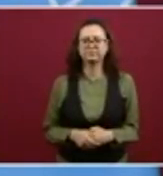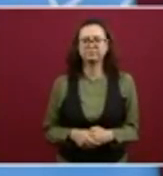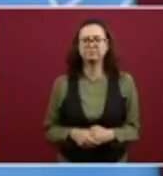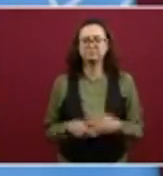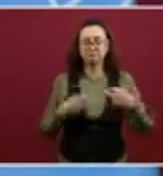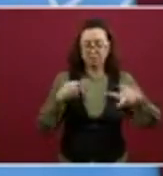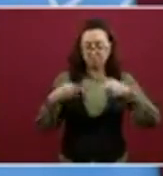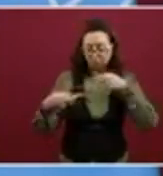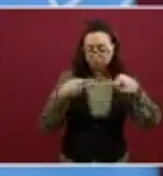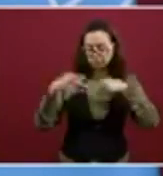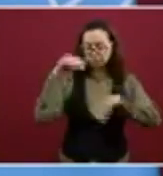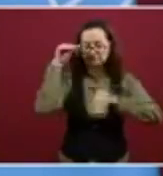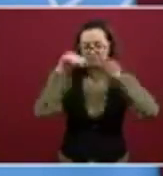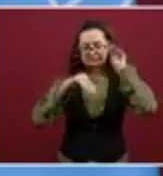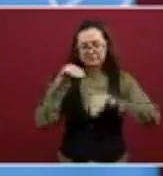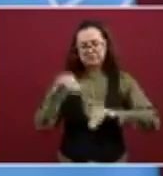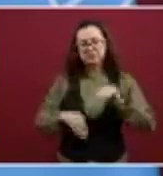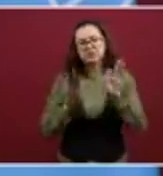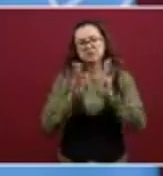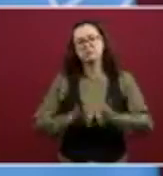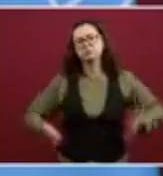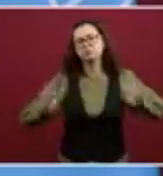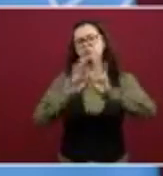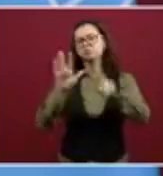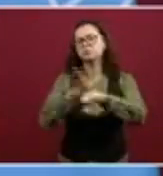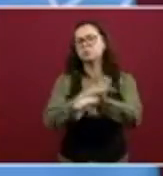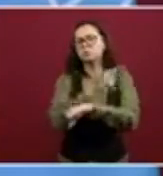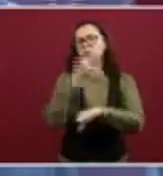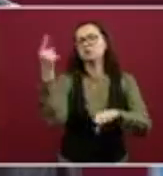va al fondo